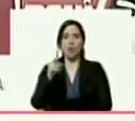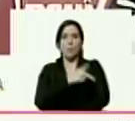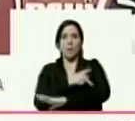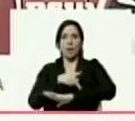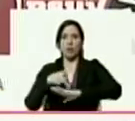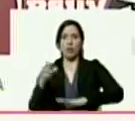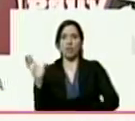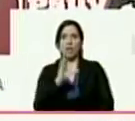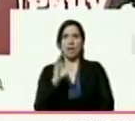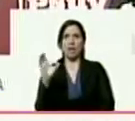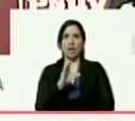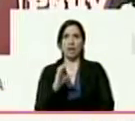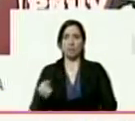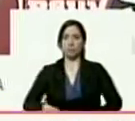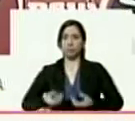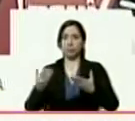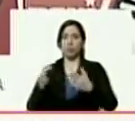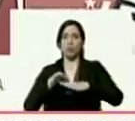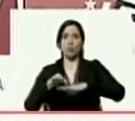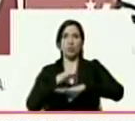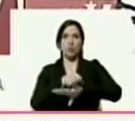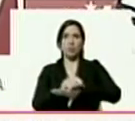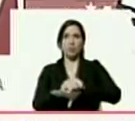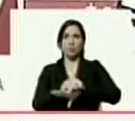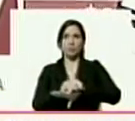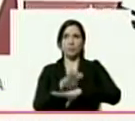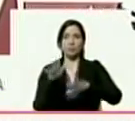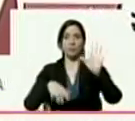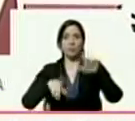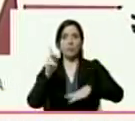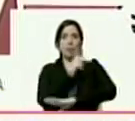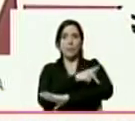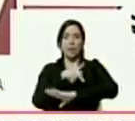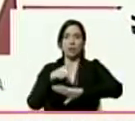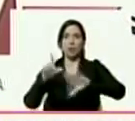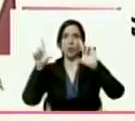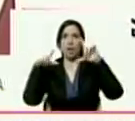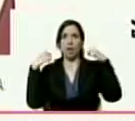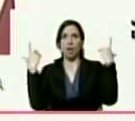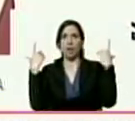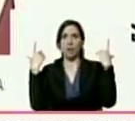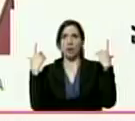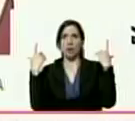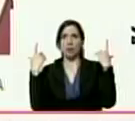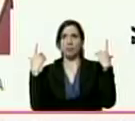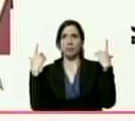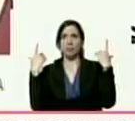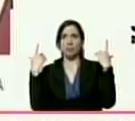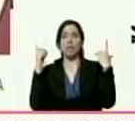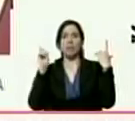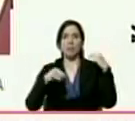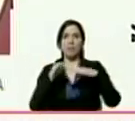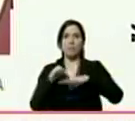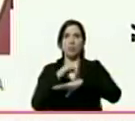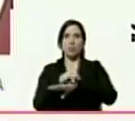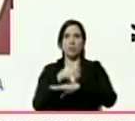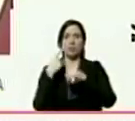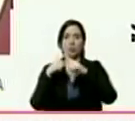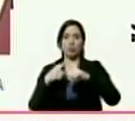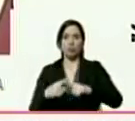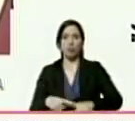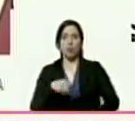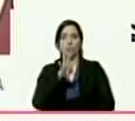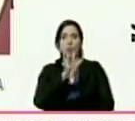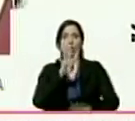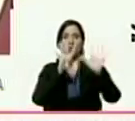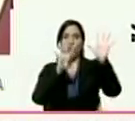Caracas le damos el tratamiento de municipio, 11 parroquias de La Guaira le damos el tratamiento de municipio, total